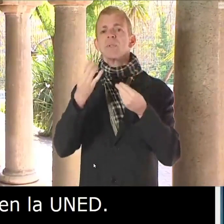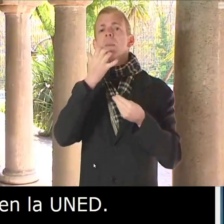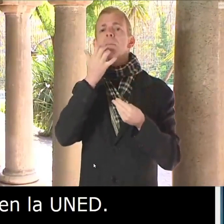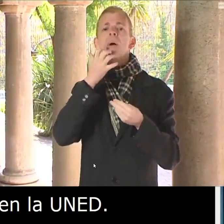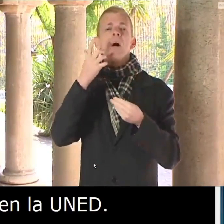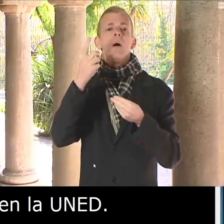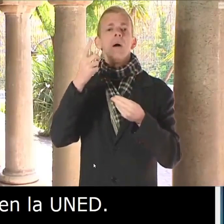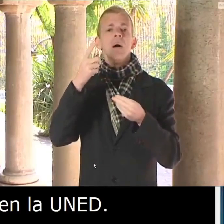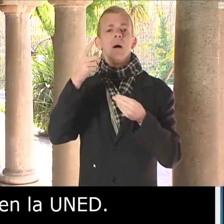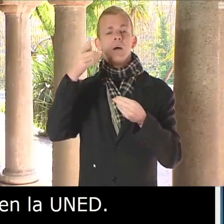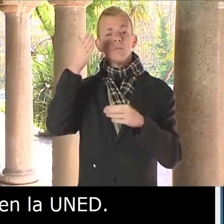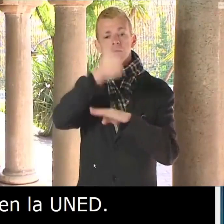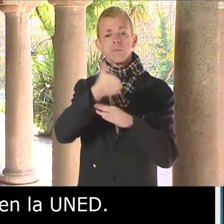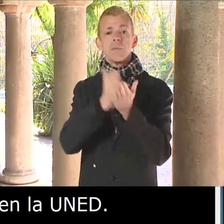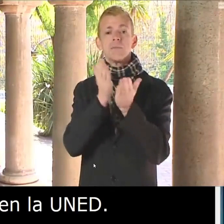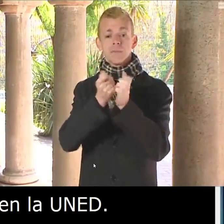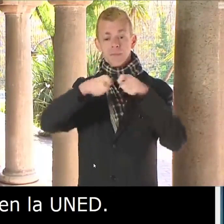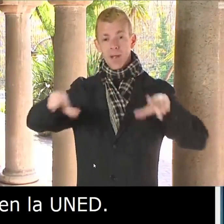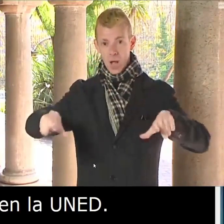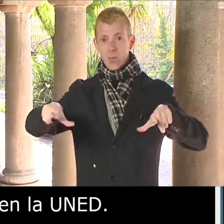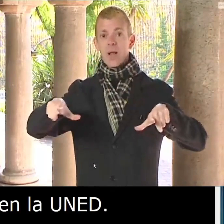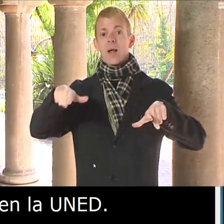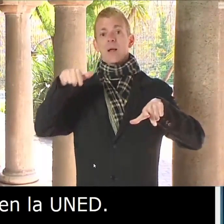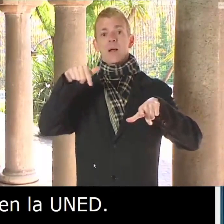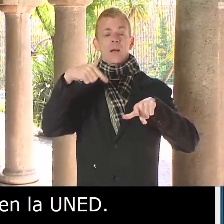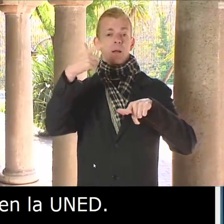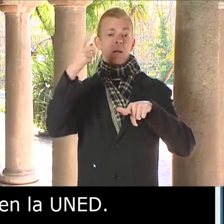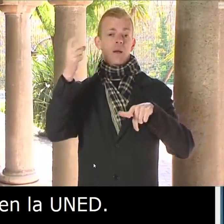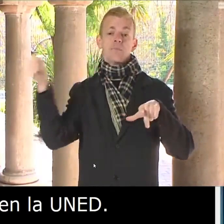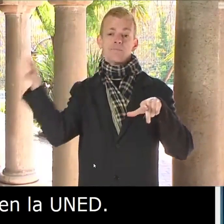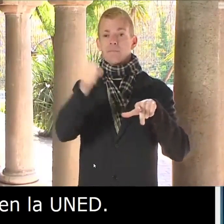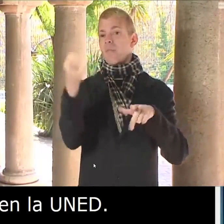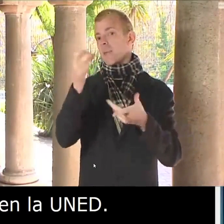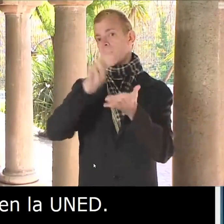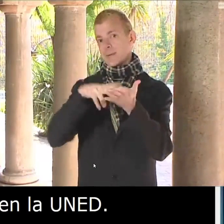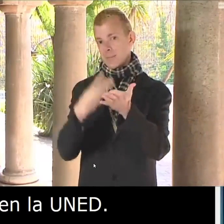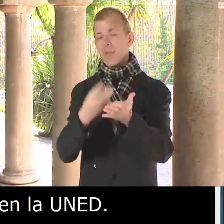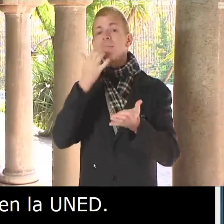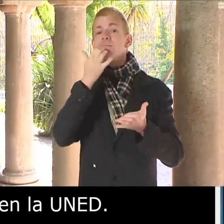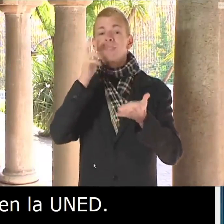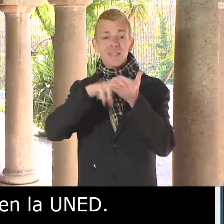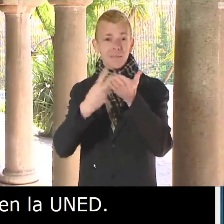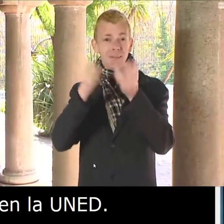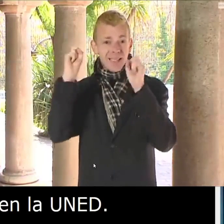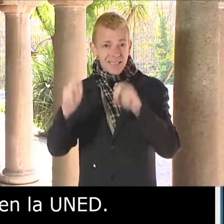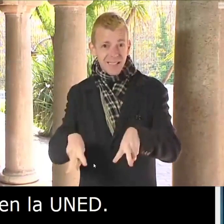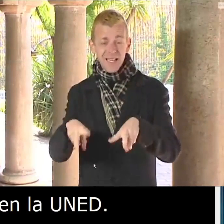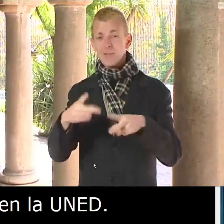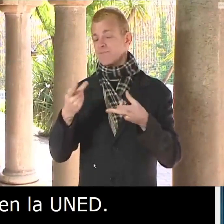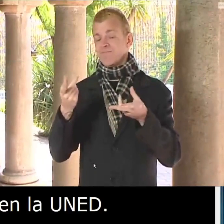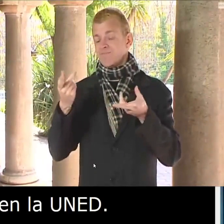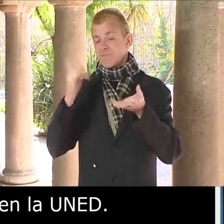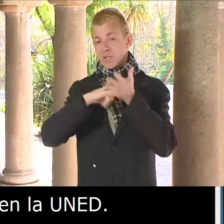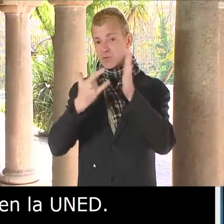de estudiar en la UNED son muchas. Por ejemplo, a la hora de acudir a las clases, pues la dificultad de